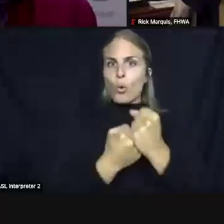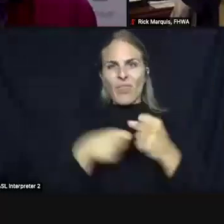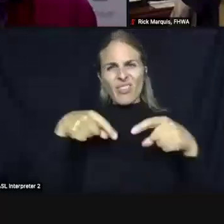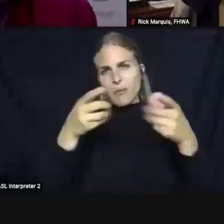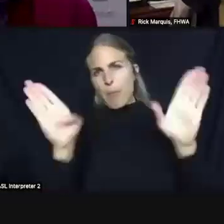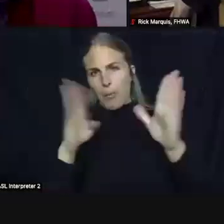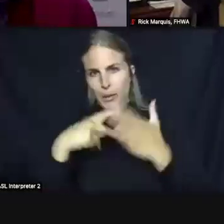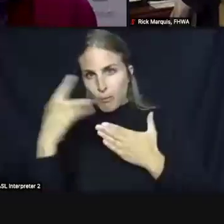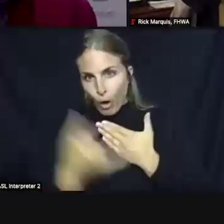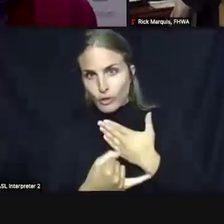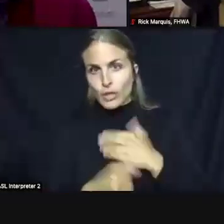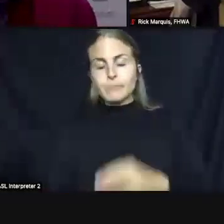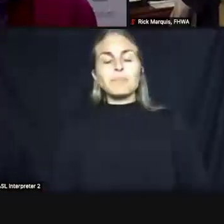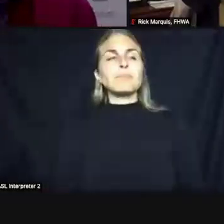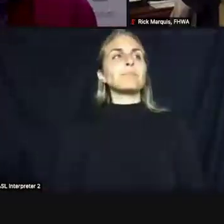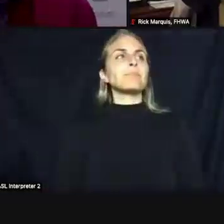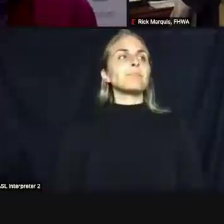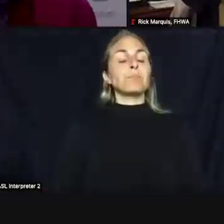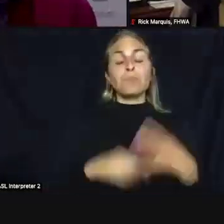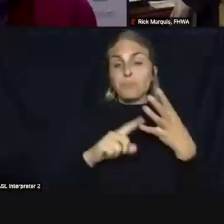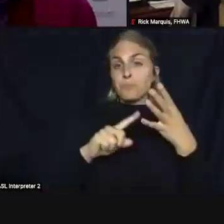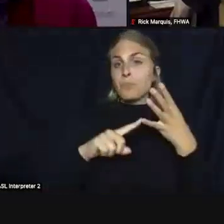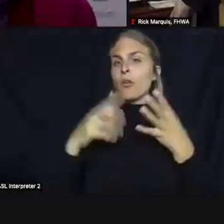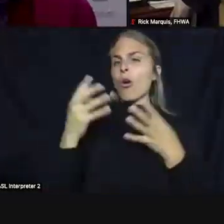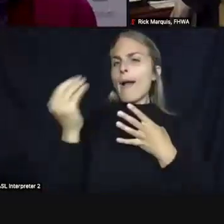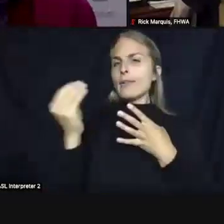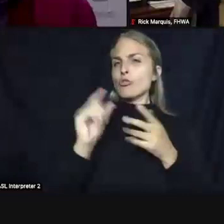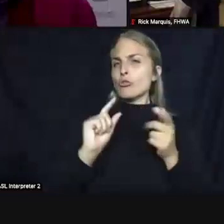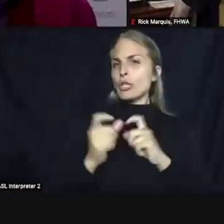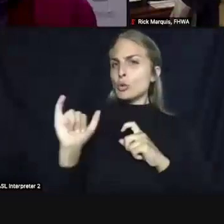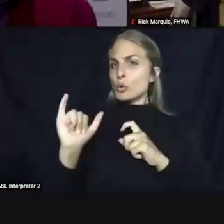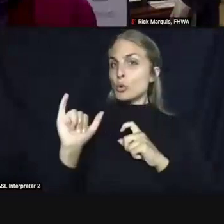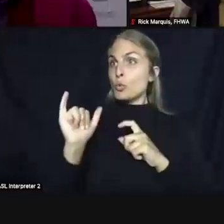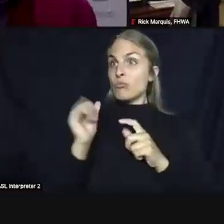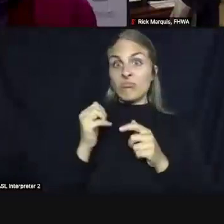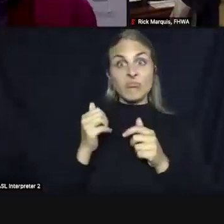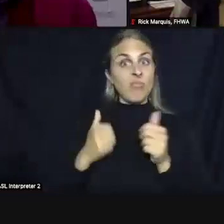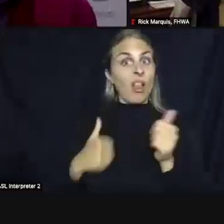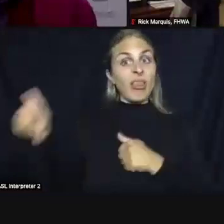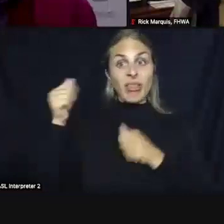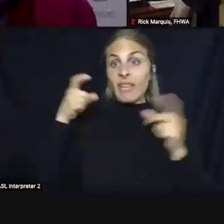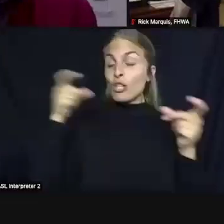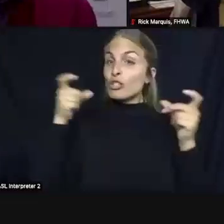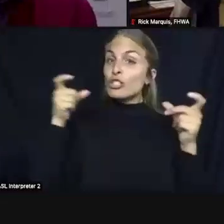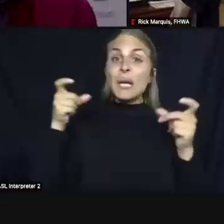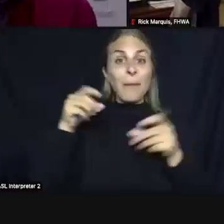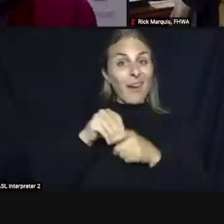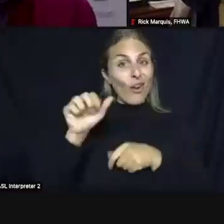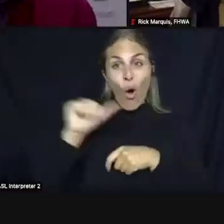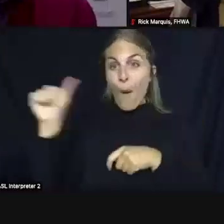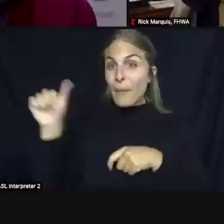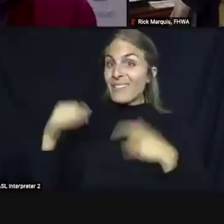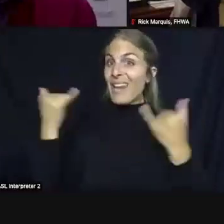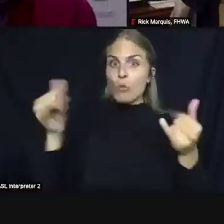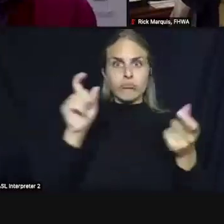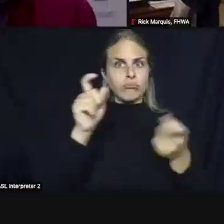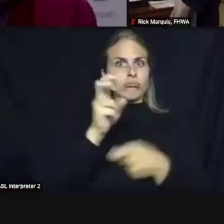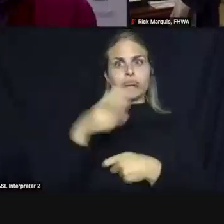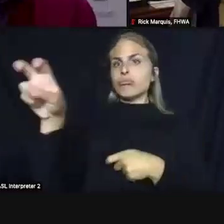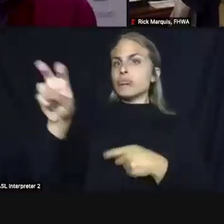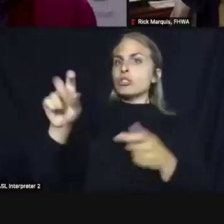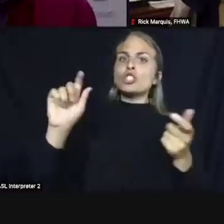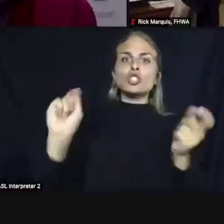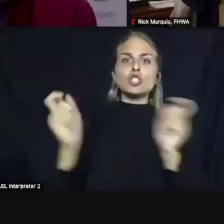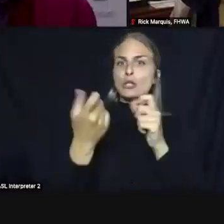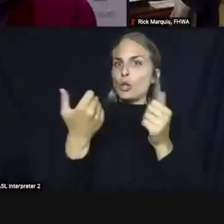apoyando este proyecto importante. 4, hay otros cambios, por ejemplo,